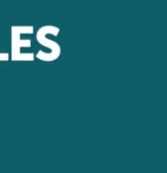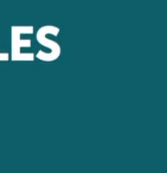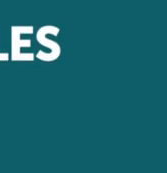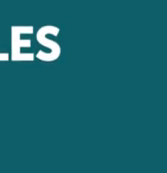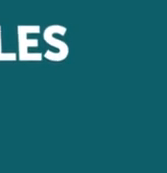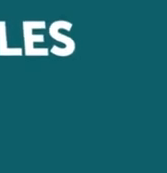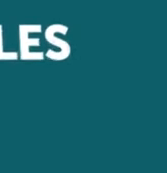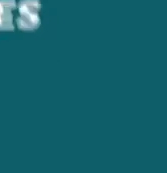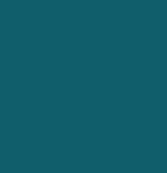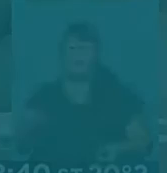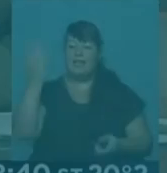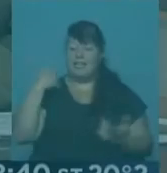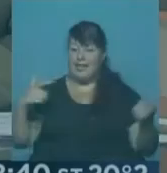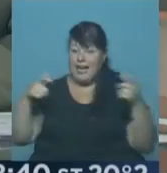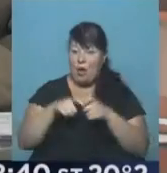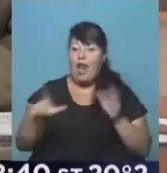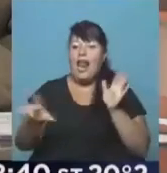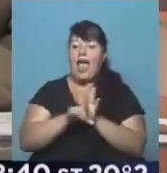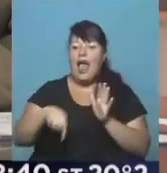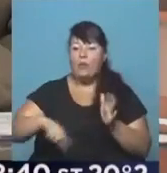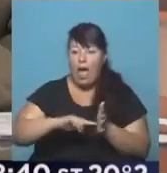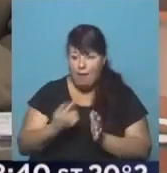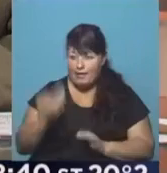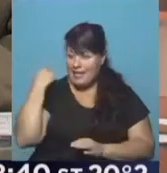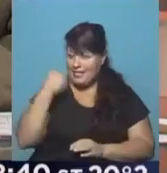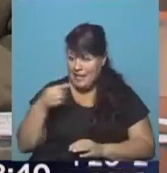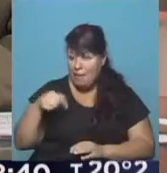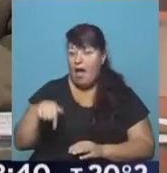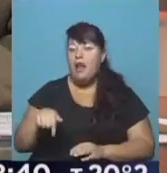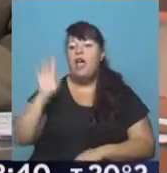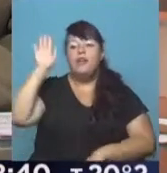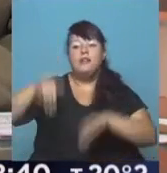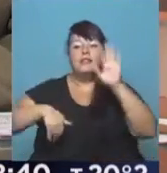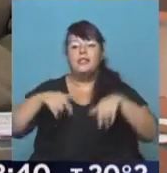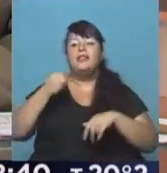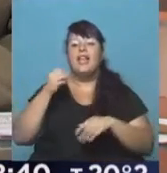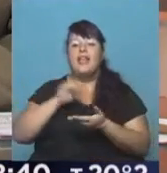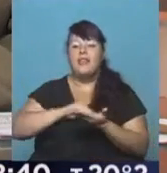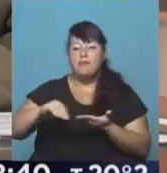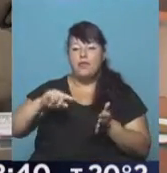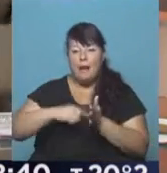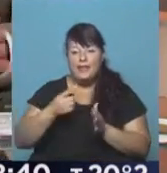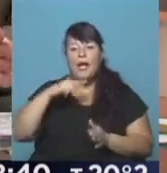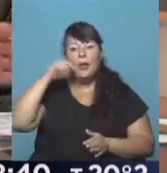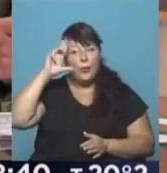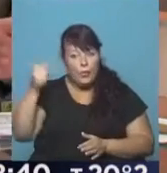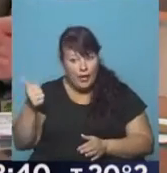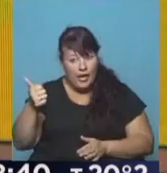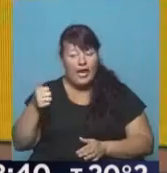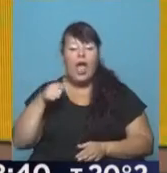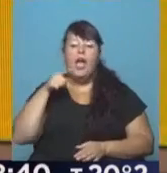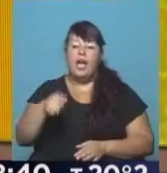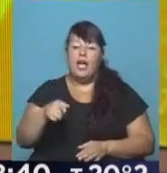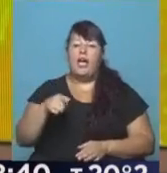y hubo una reunión en la legislatura de la ciudad de buenos aires- esta semana que convocó el diputado de la ciudad gustavo vera donde